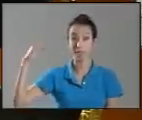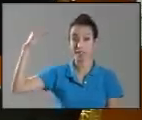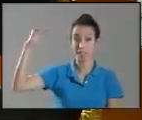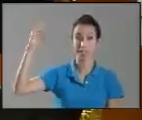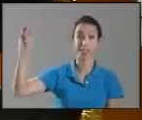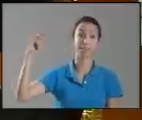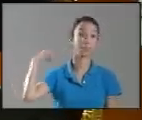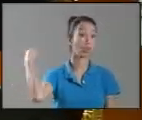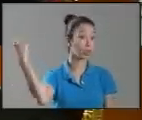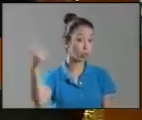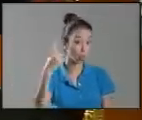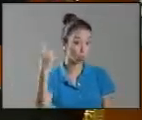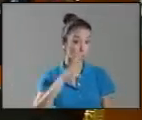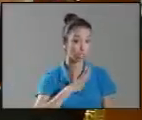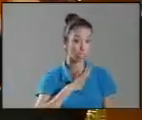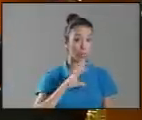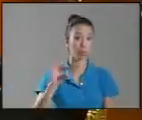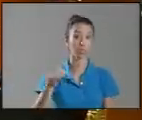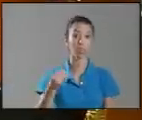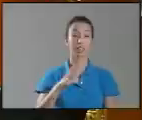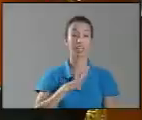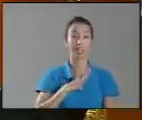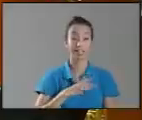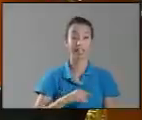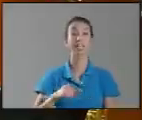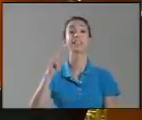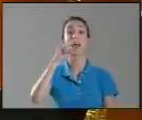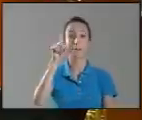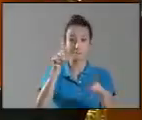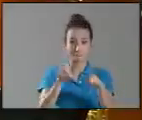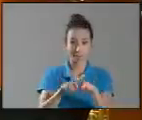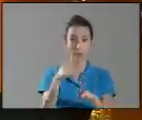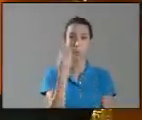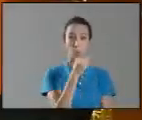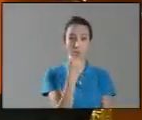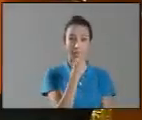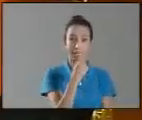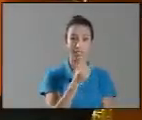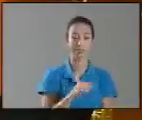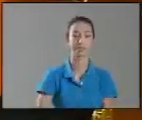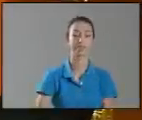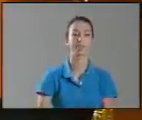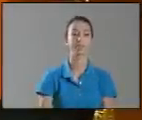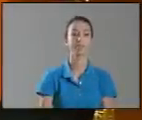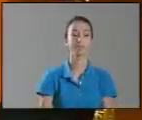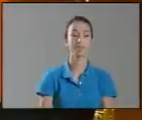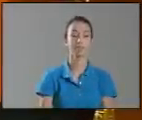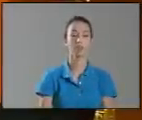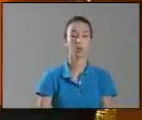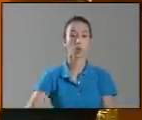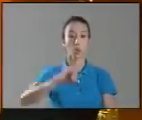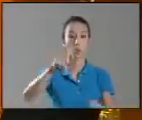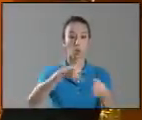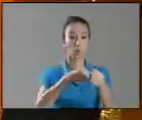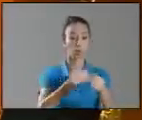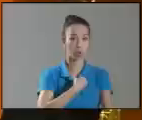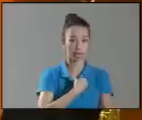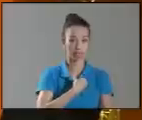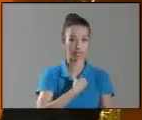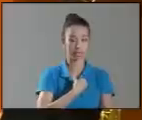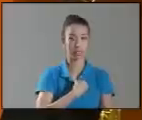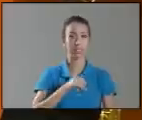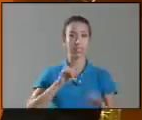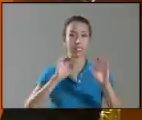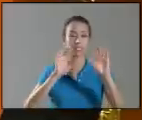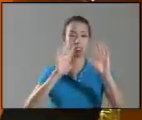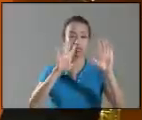Aquí no está glorioso. Esta es la primera medida que todos debemos de tener, incluyendo las mujeres. Tienen que tener